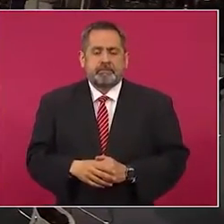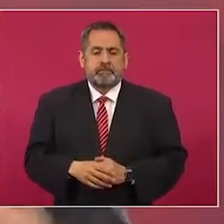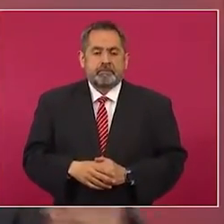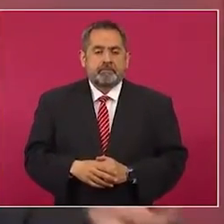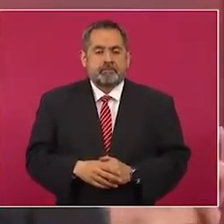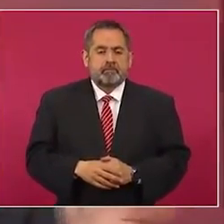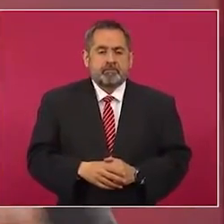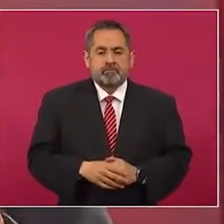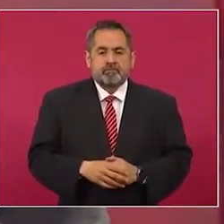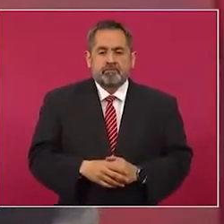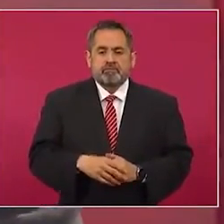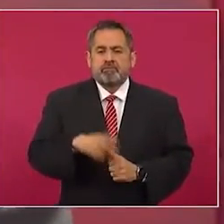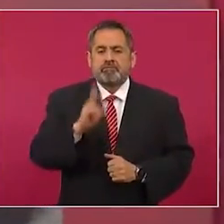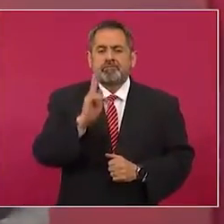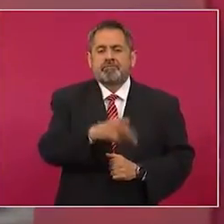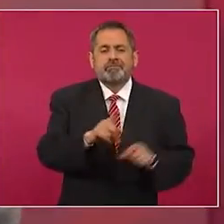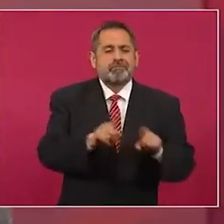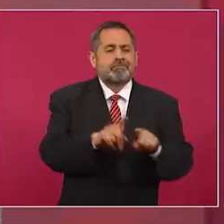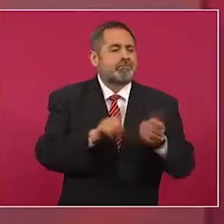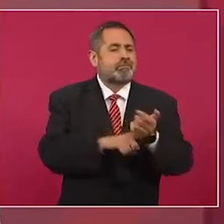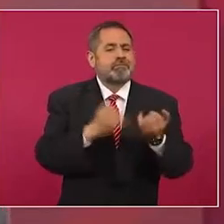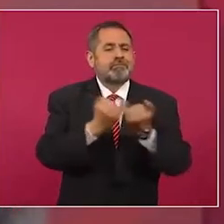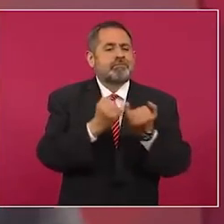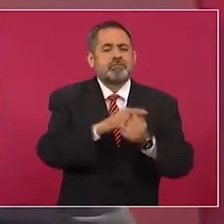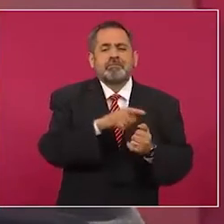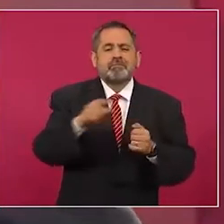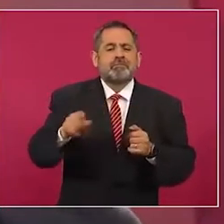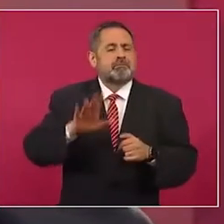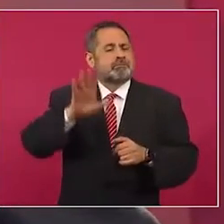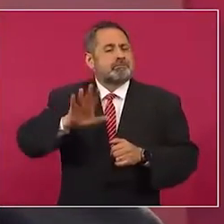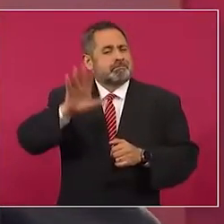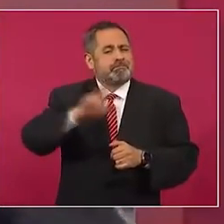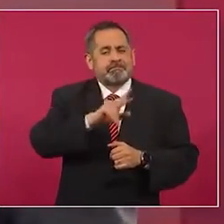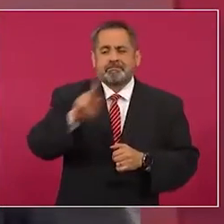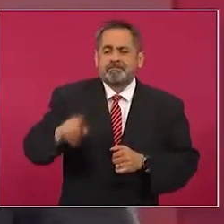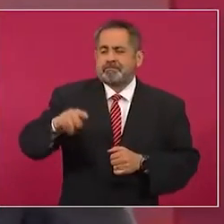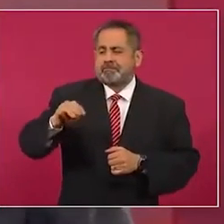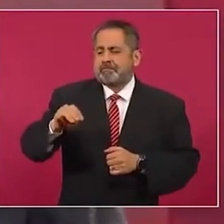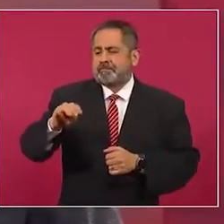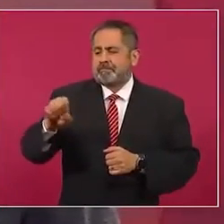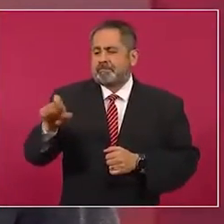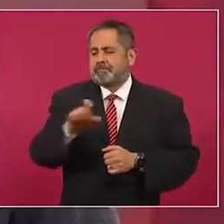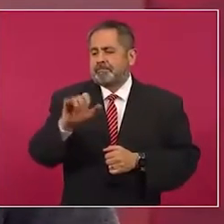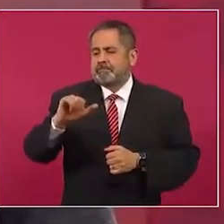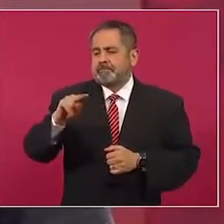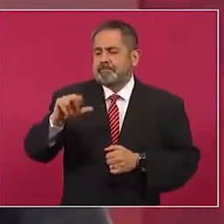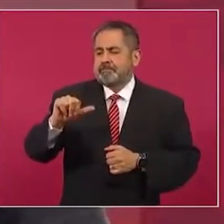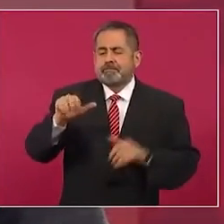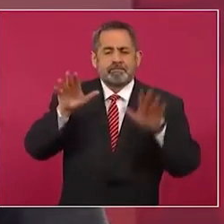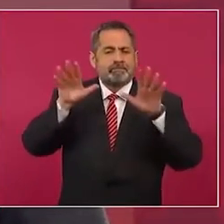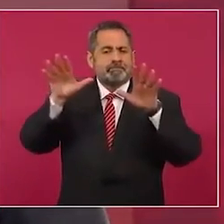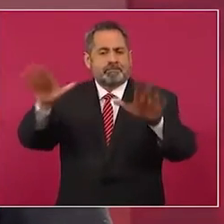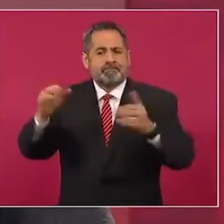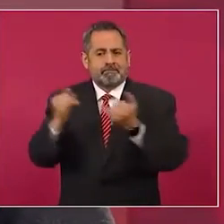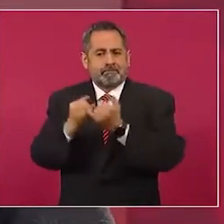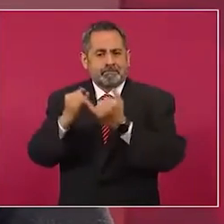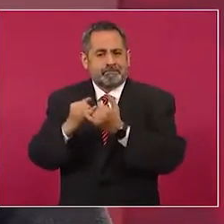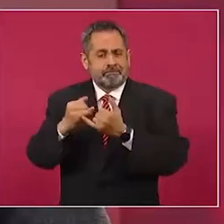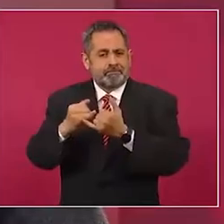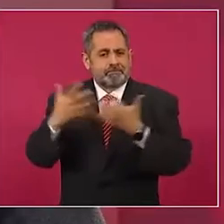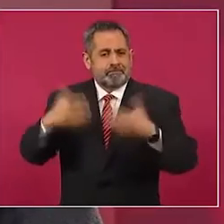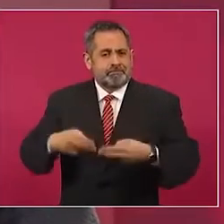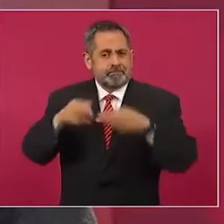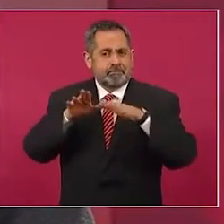es un caso parecido al de Mexicana de Aviación, eran como empresas, ¿no?